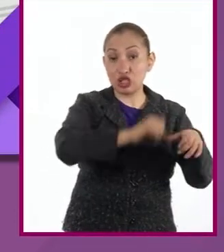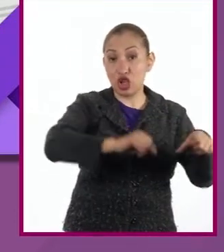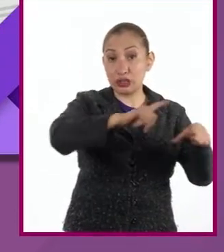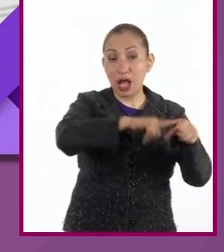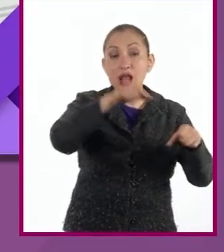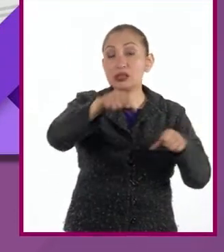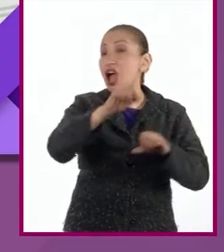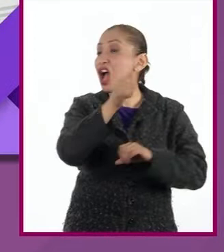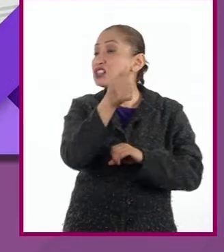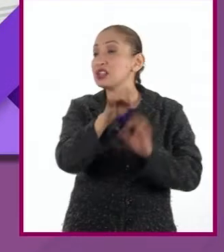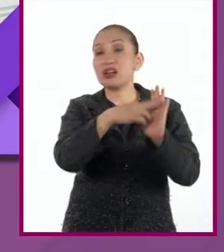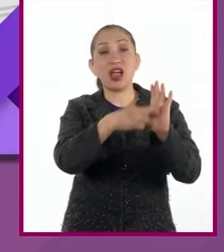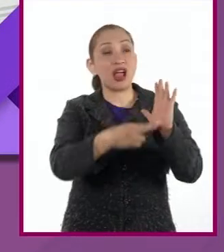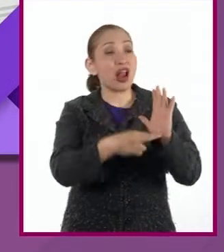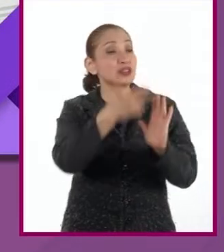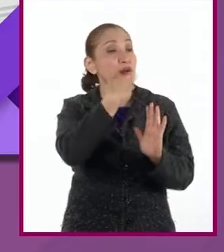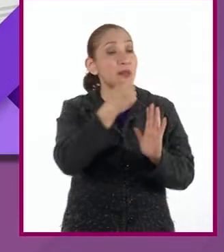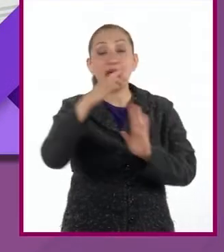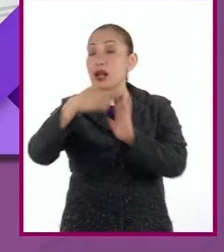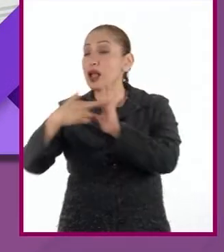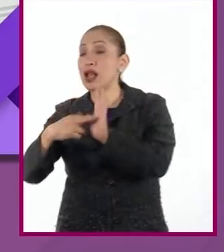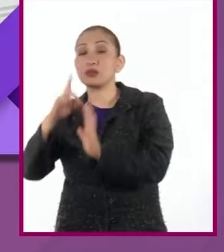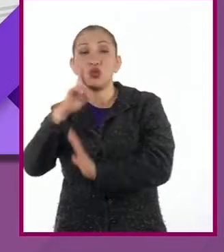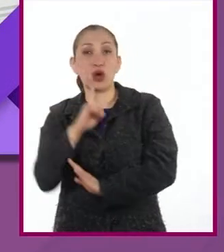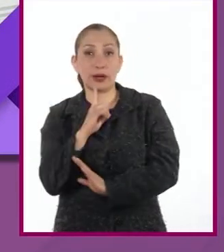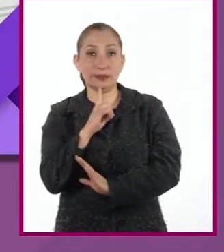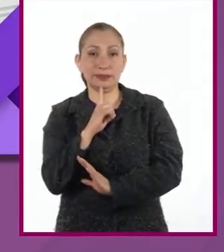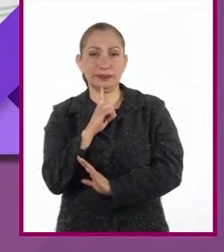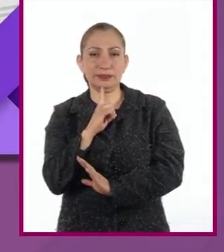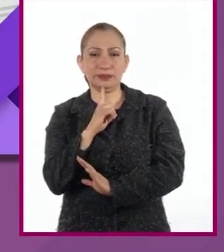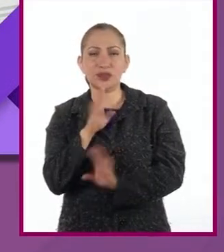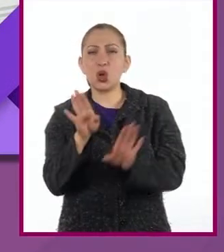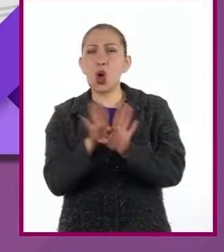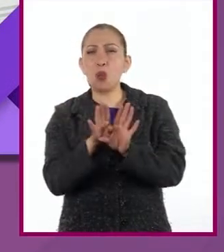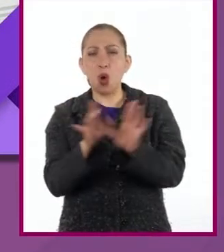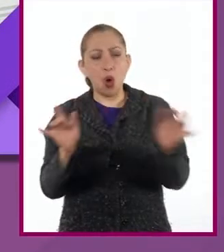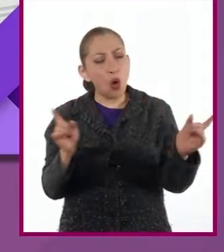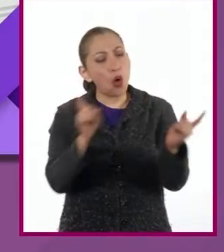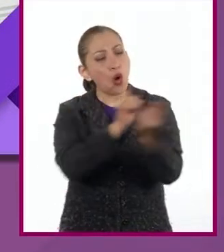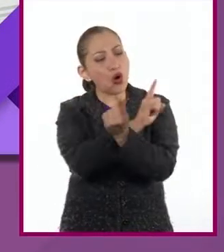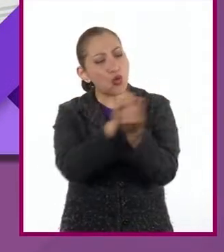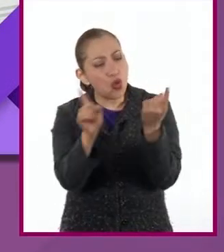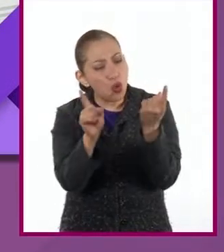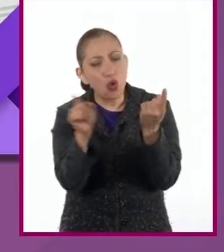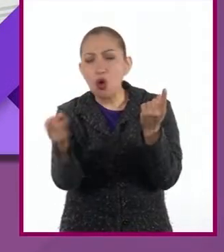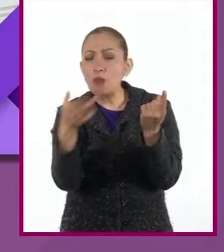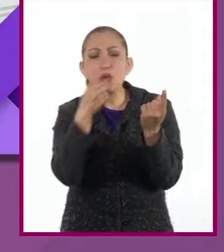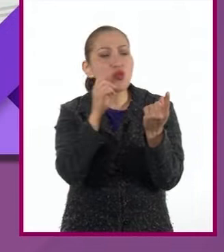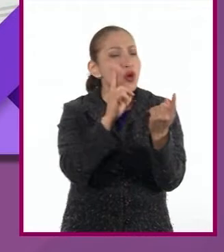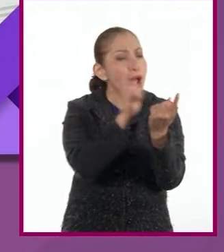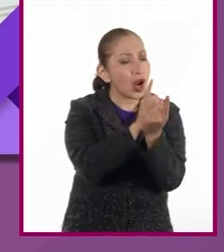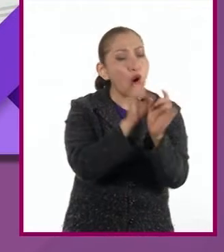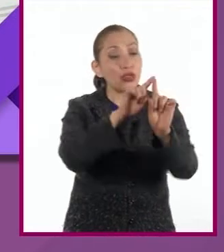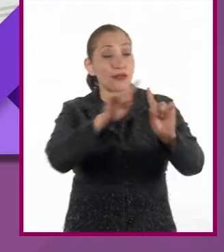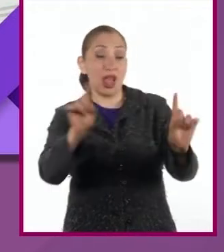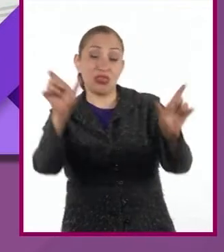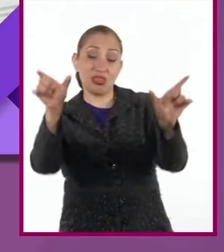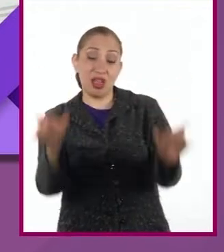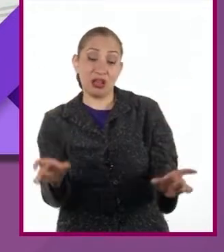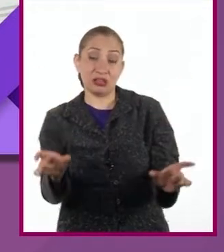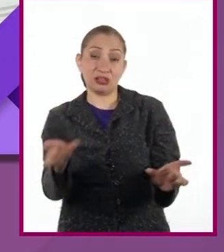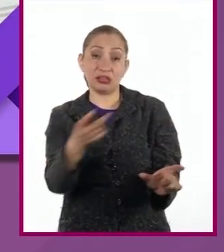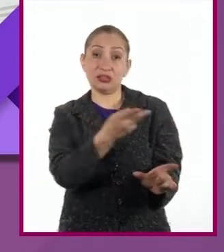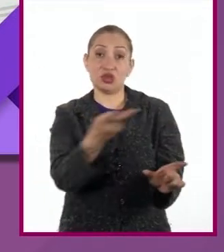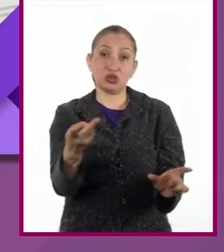de conducta para cada uno de los sexos, cómo se relacionan unos con otros y las supuestas diferencias que existen